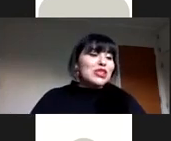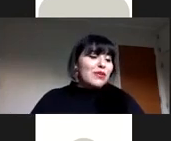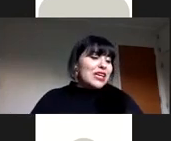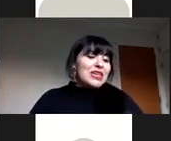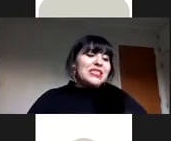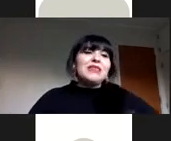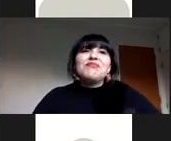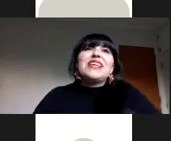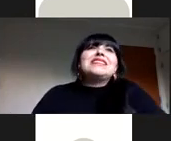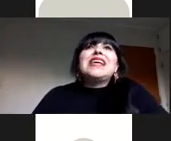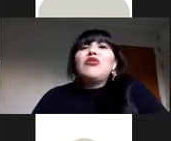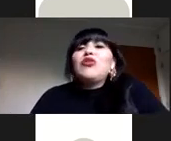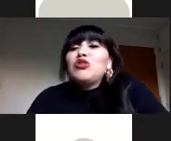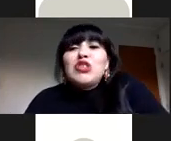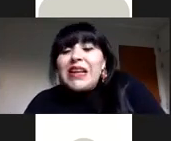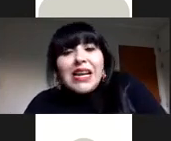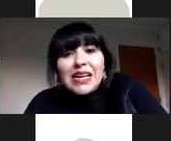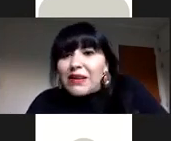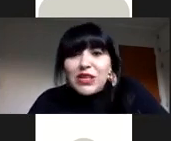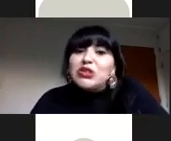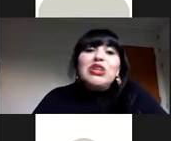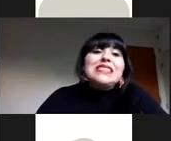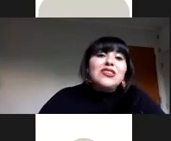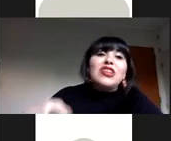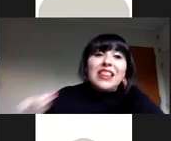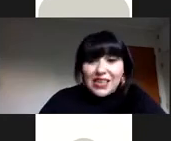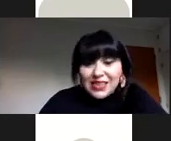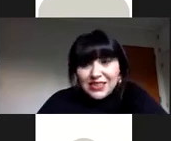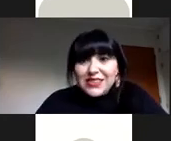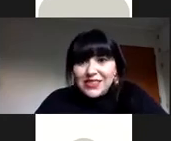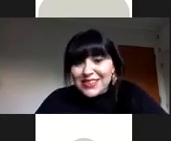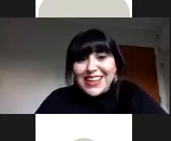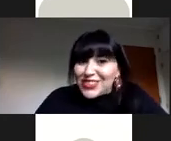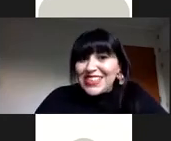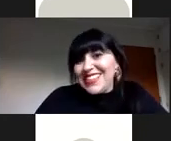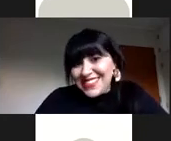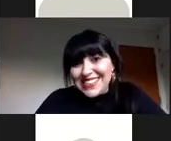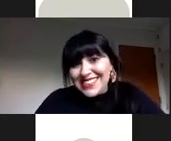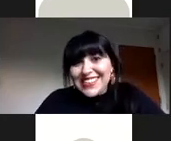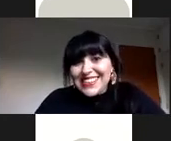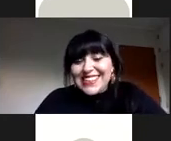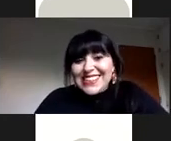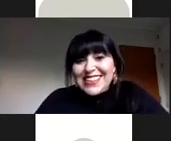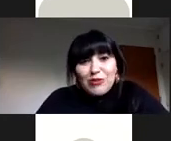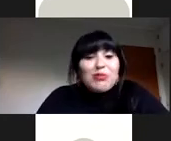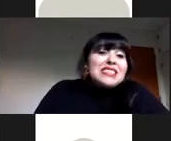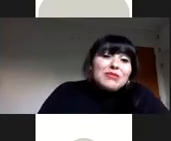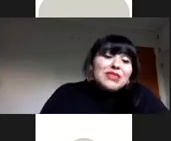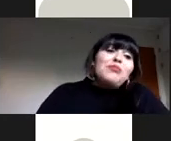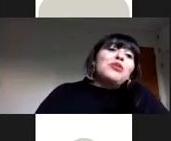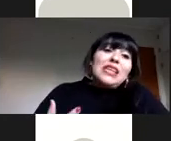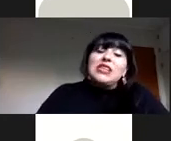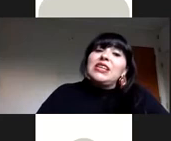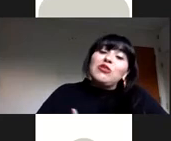montón de papás que me dicen, ¿qué saco con saberle la clave a mi hijo si no le entiendo nada de las cosas que le dicen?